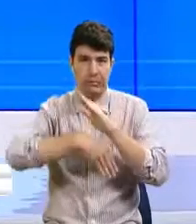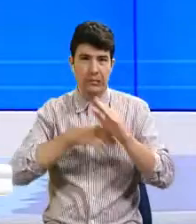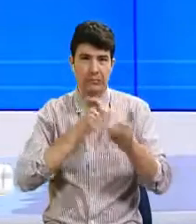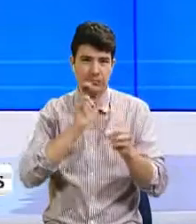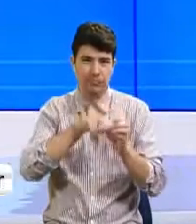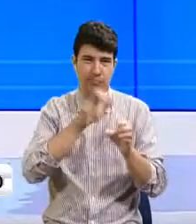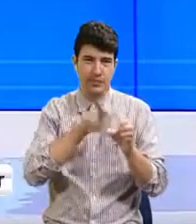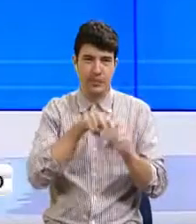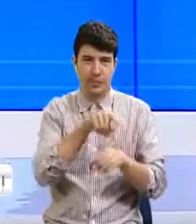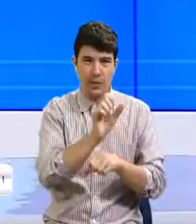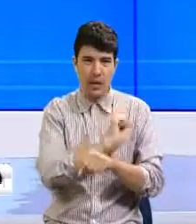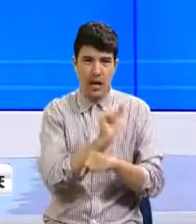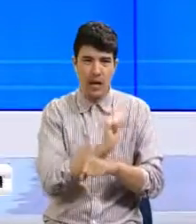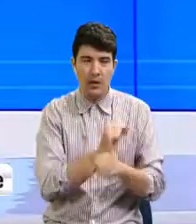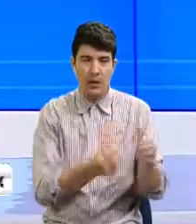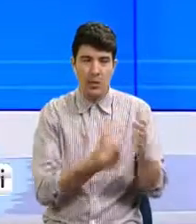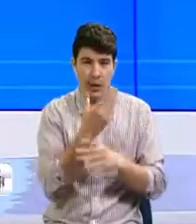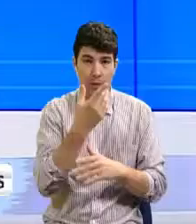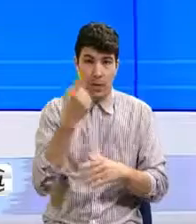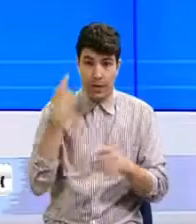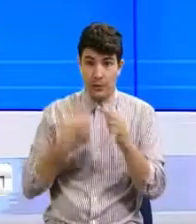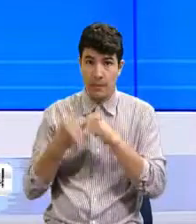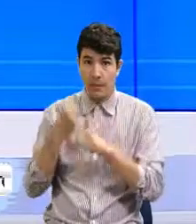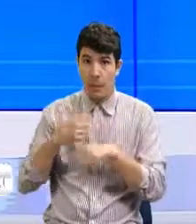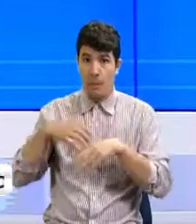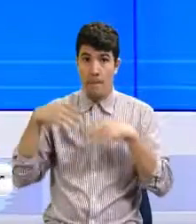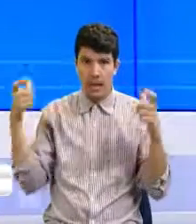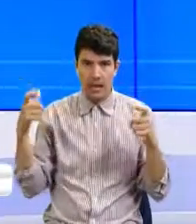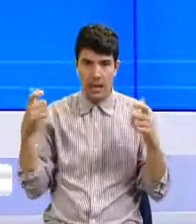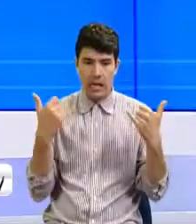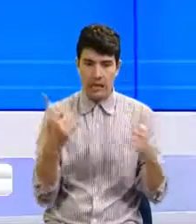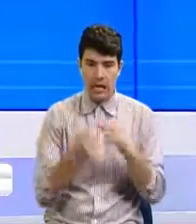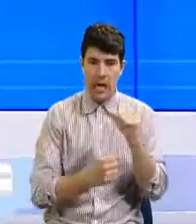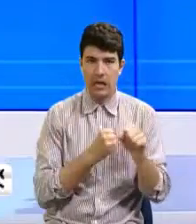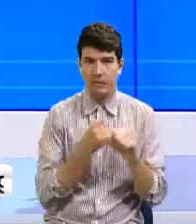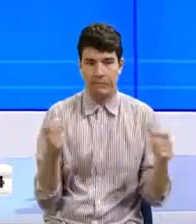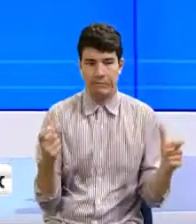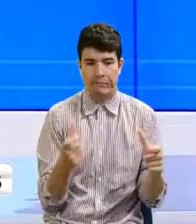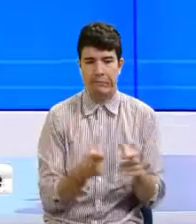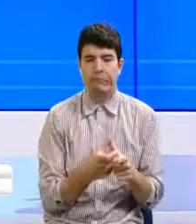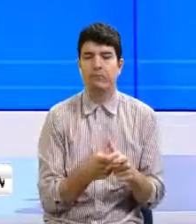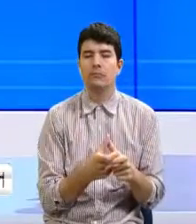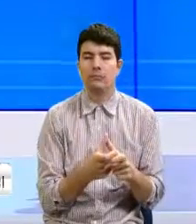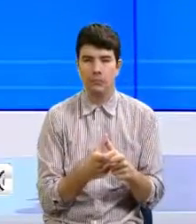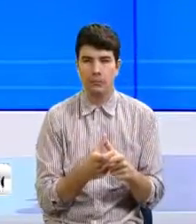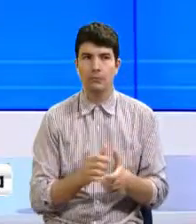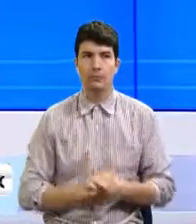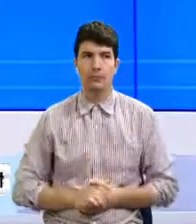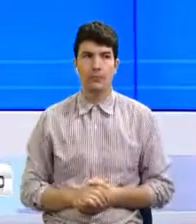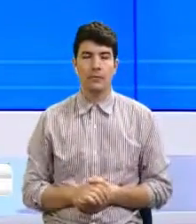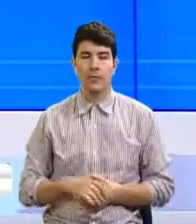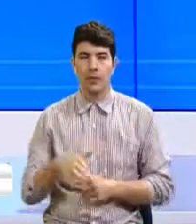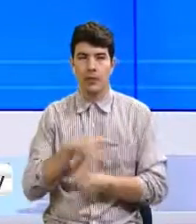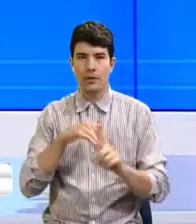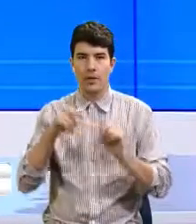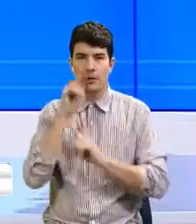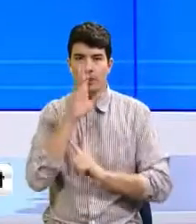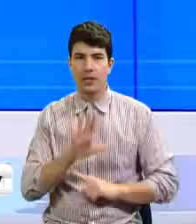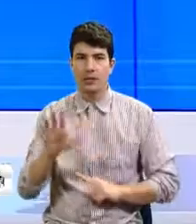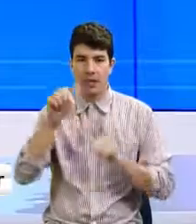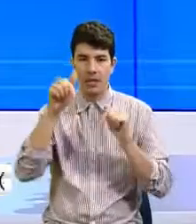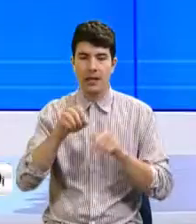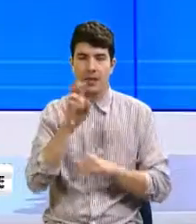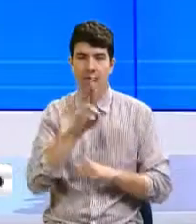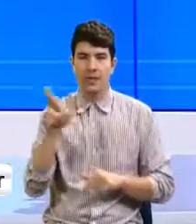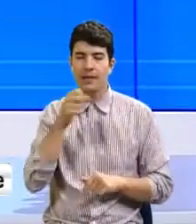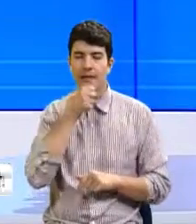de los vehículos con respecto al año anterior, lo que pone en jaque a los empresarios del sector automotor en el país. Este es nuestro contexto nacional